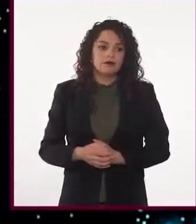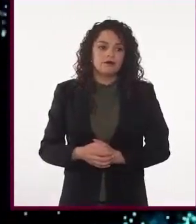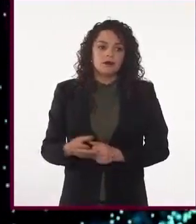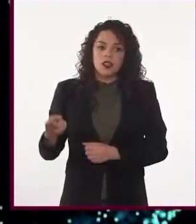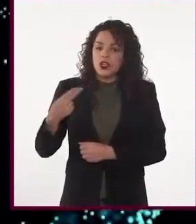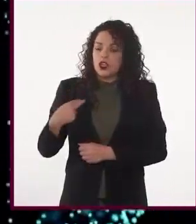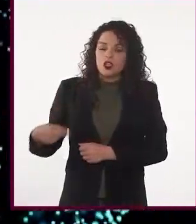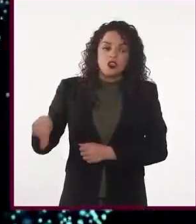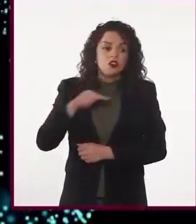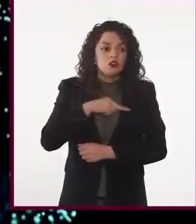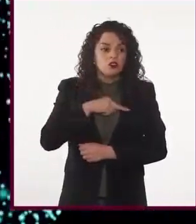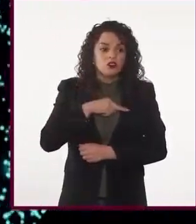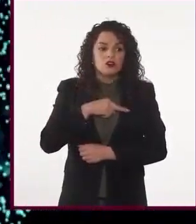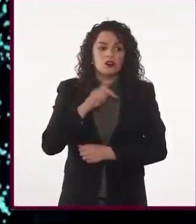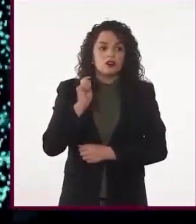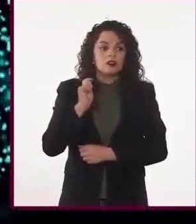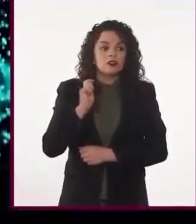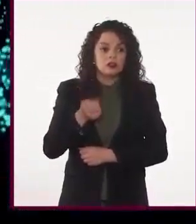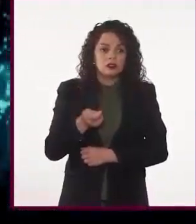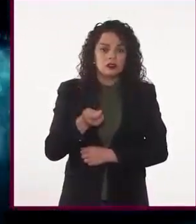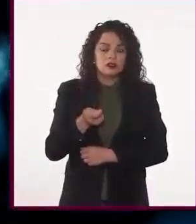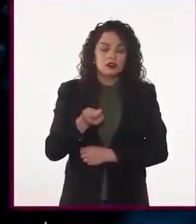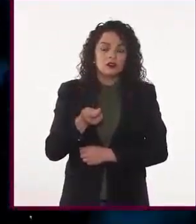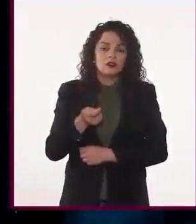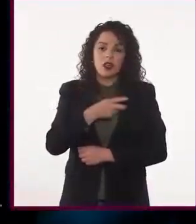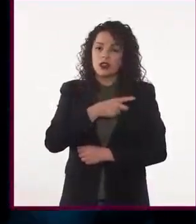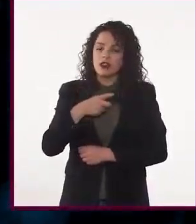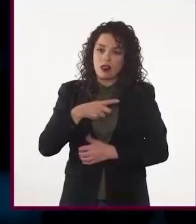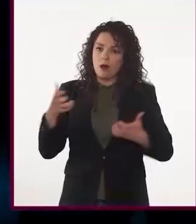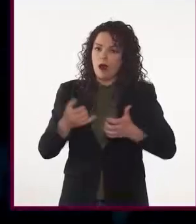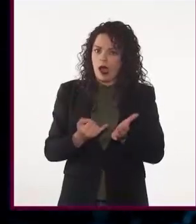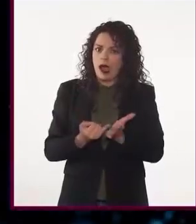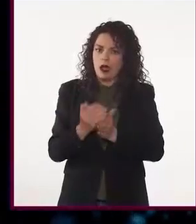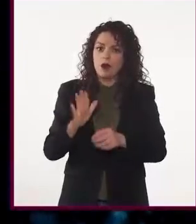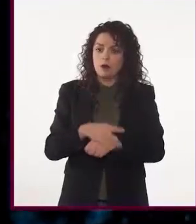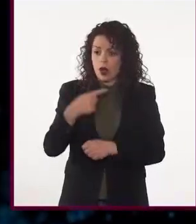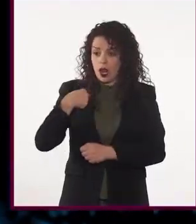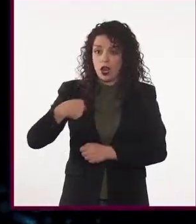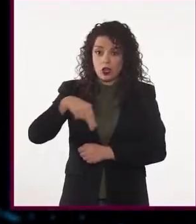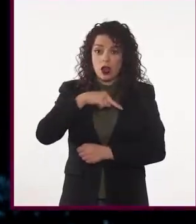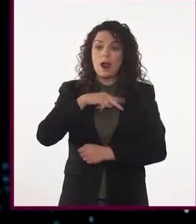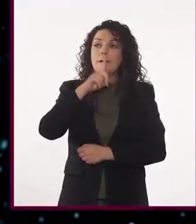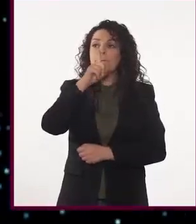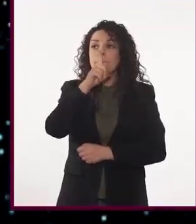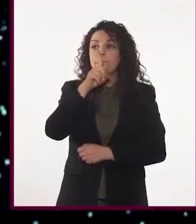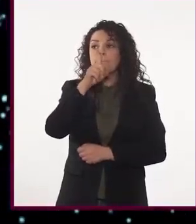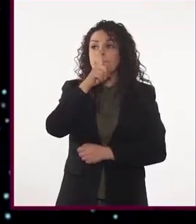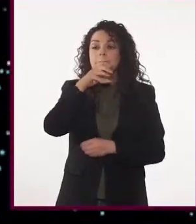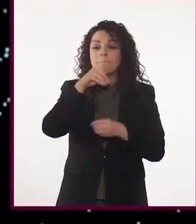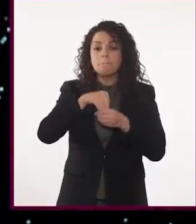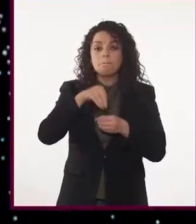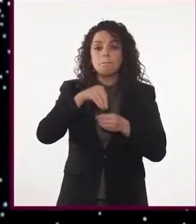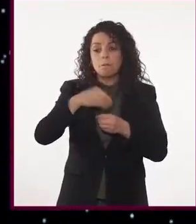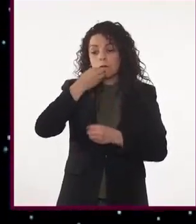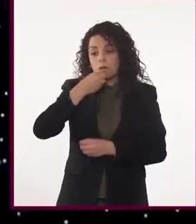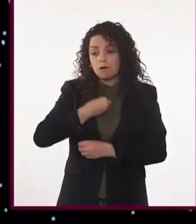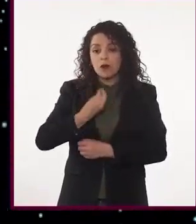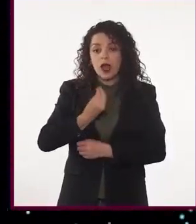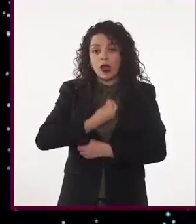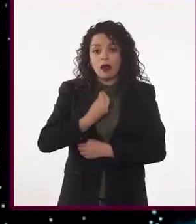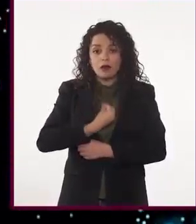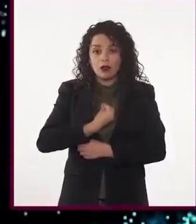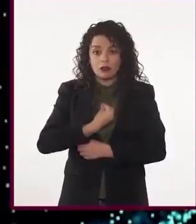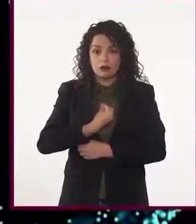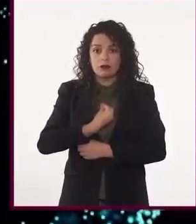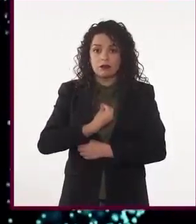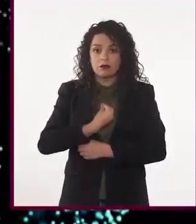en nosotros mismos, ¿no? Porque muchas veces toleramos el que nos acosen, lo callamos, o sea, queremos tapar